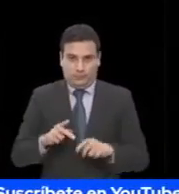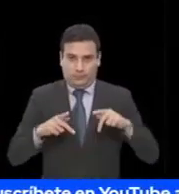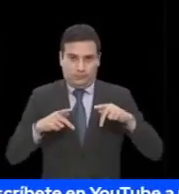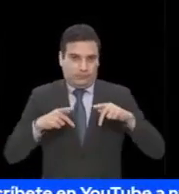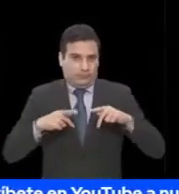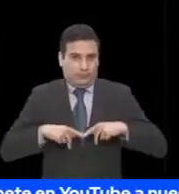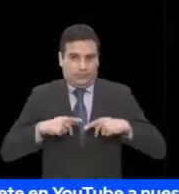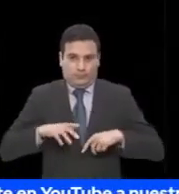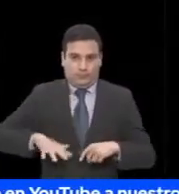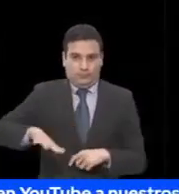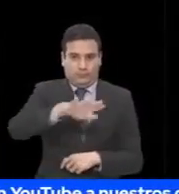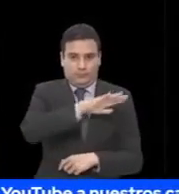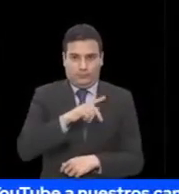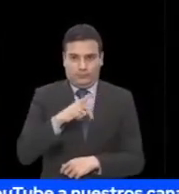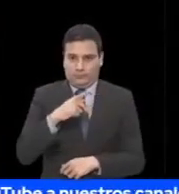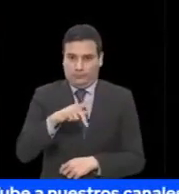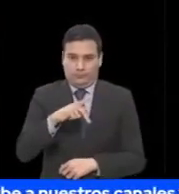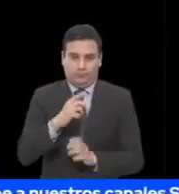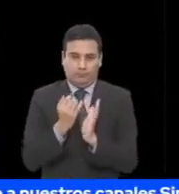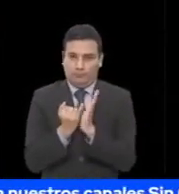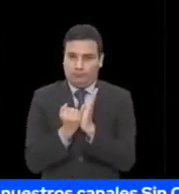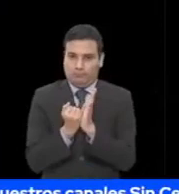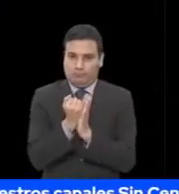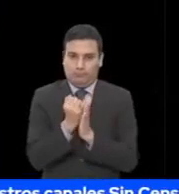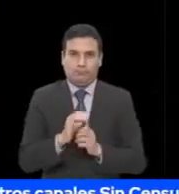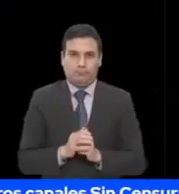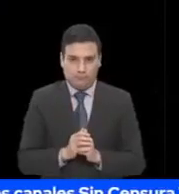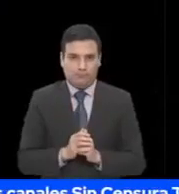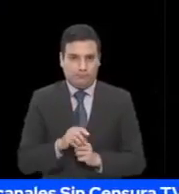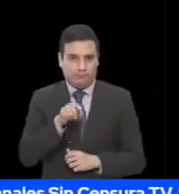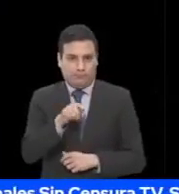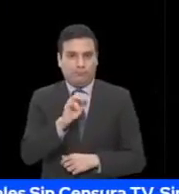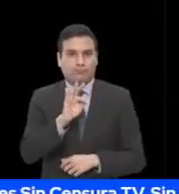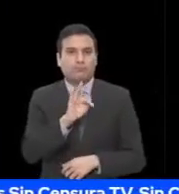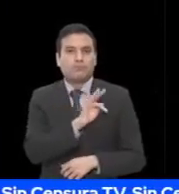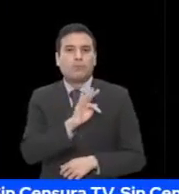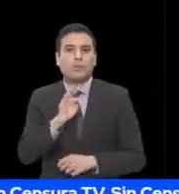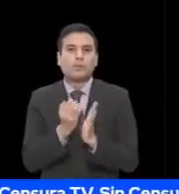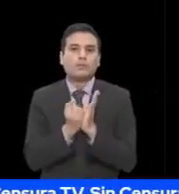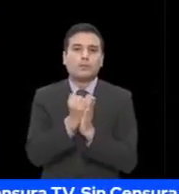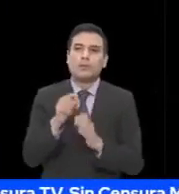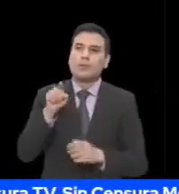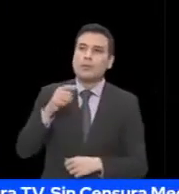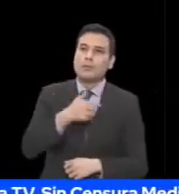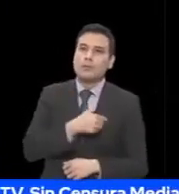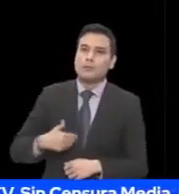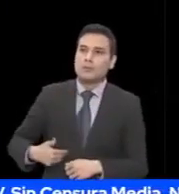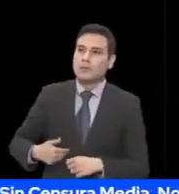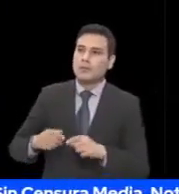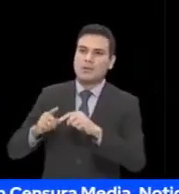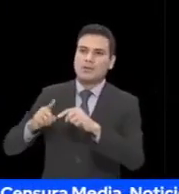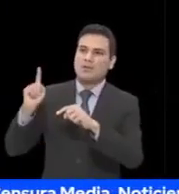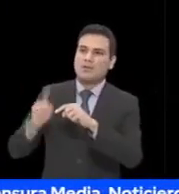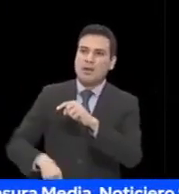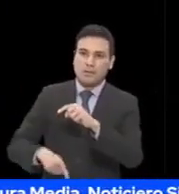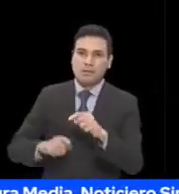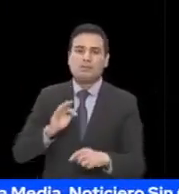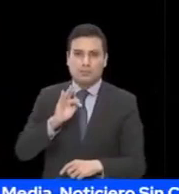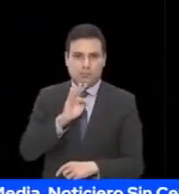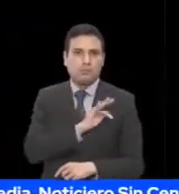país democrático, se manifieste para retirarle el poder a un mal presidente. Esto es.